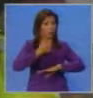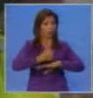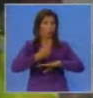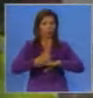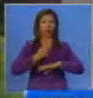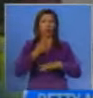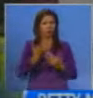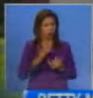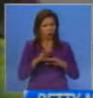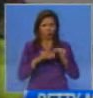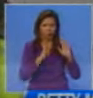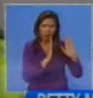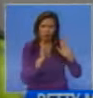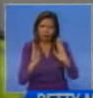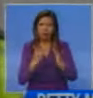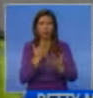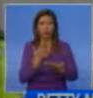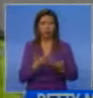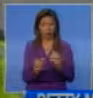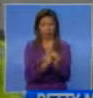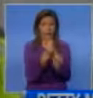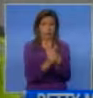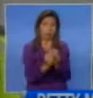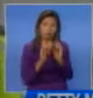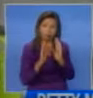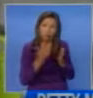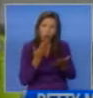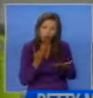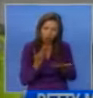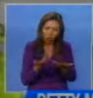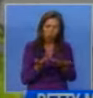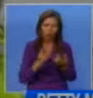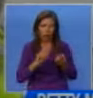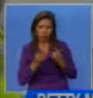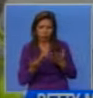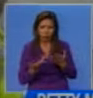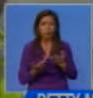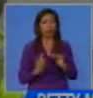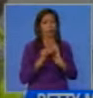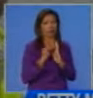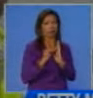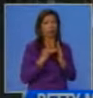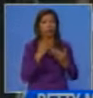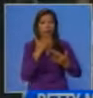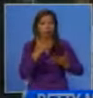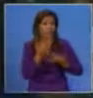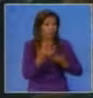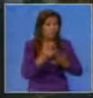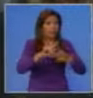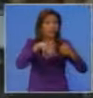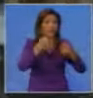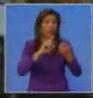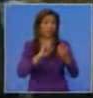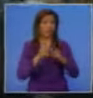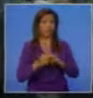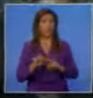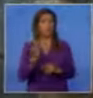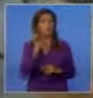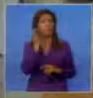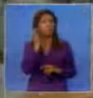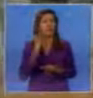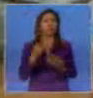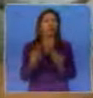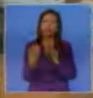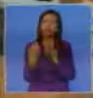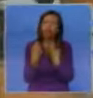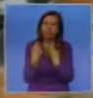estamos revisando son las observaciones de cada uno de ellos en el evento que haya disponibilidad para poder hacer algún cambio. Mariana no se pudo contener cuando le